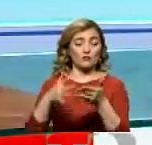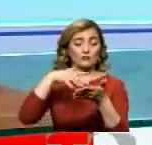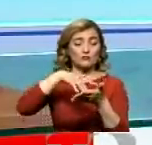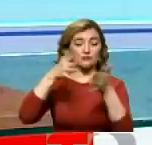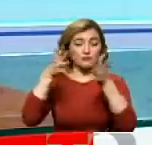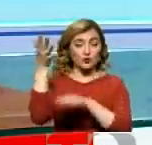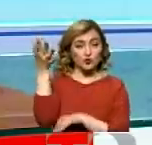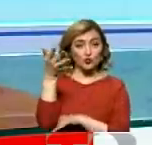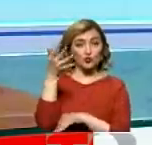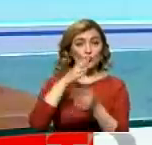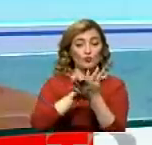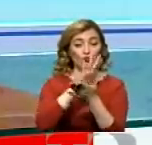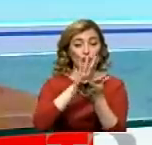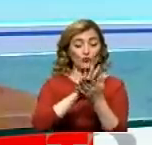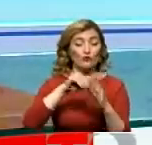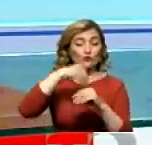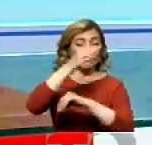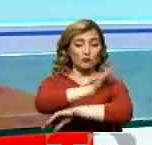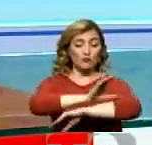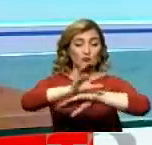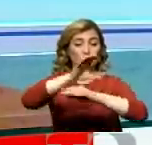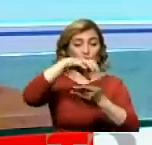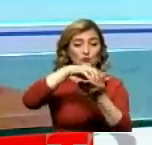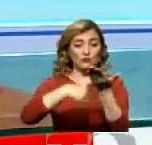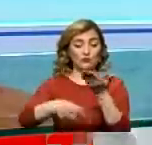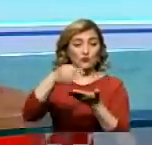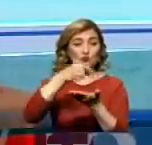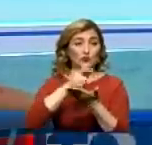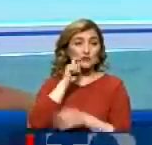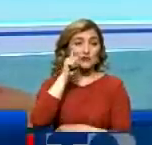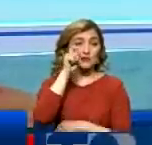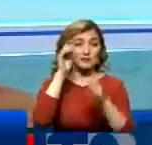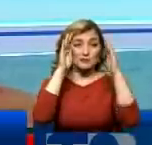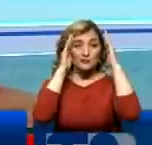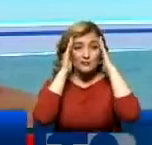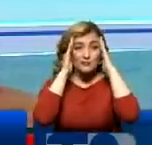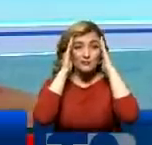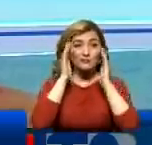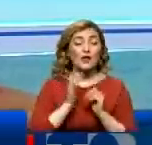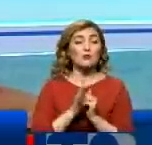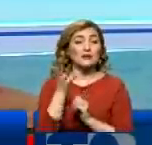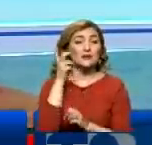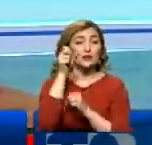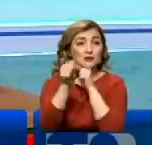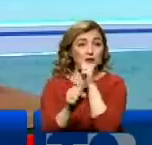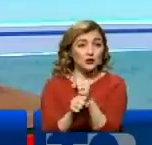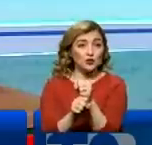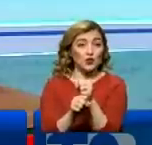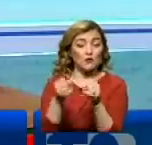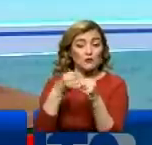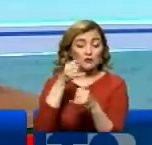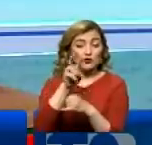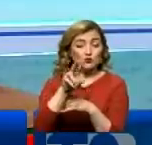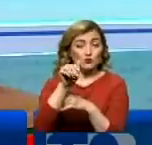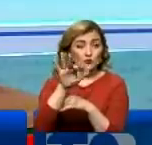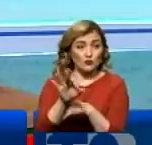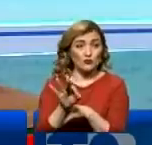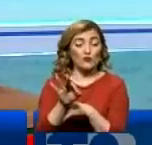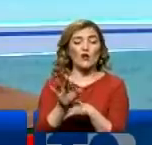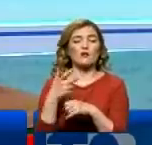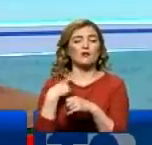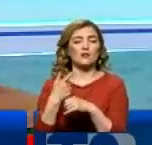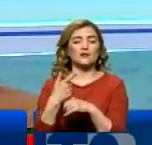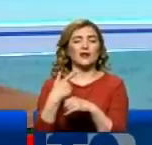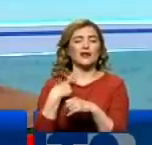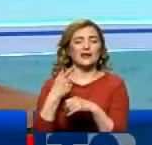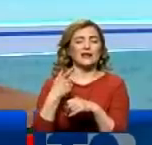Estudiantes y maestros de escuelas rurales en la provincia del Guayas reclaman por atención. Al término del año lectivo, los problemas de seguridad y la falta de